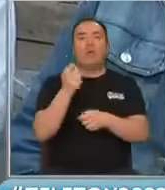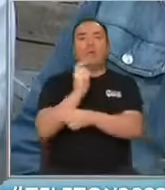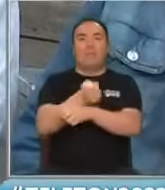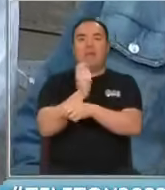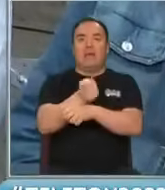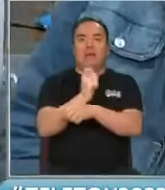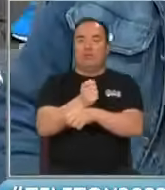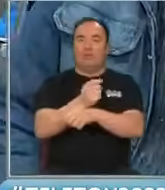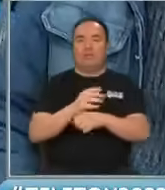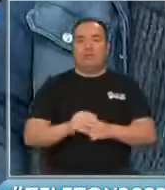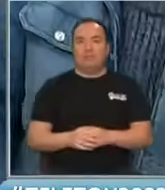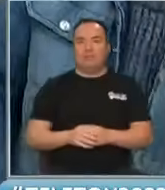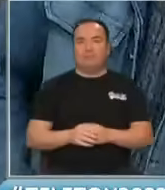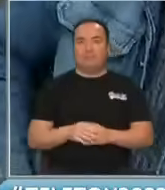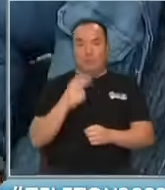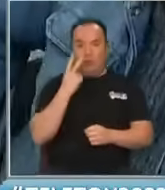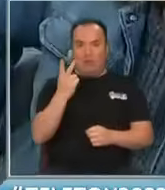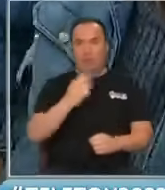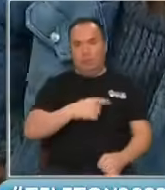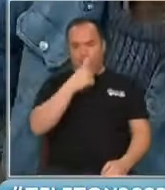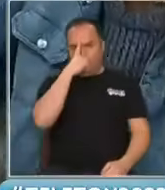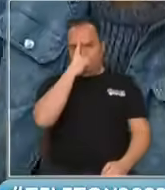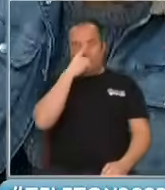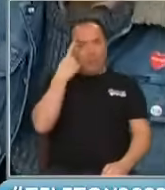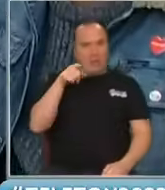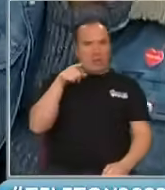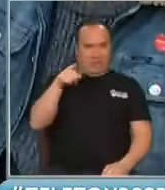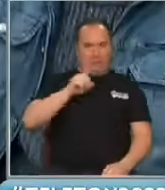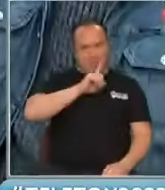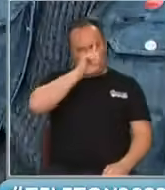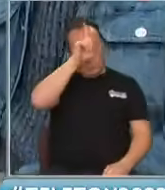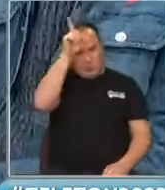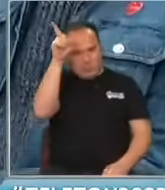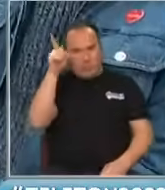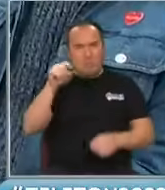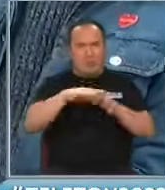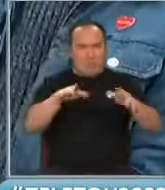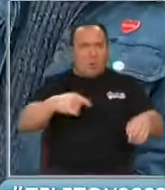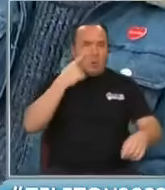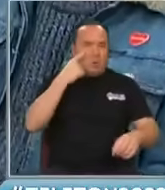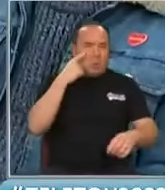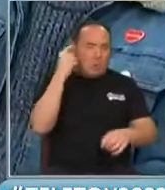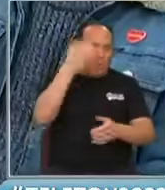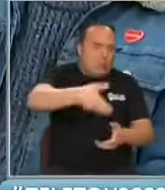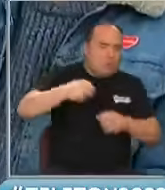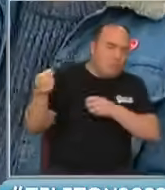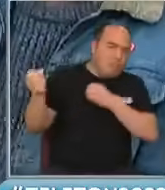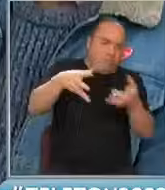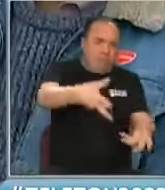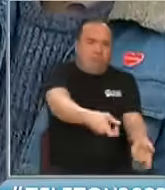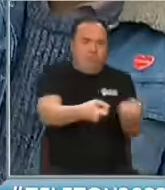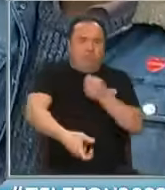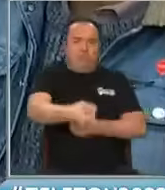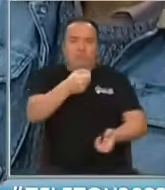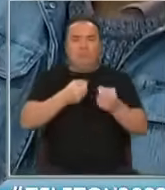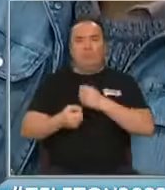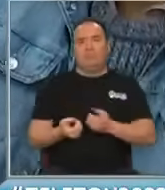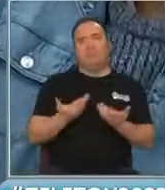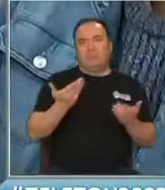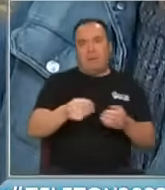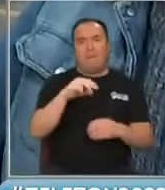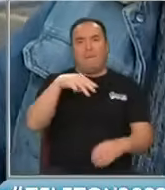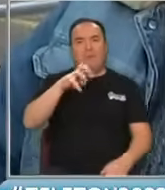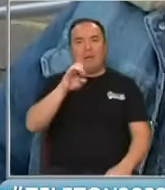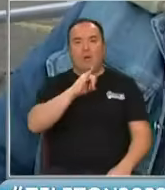Lo hemos todo compuesto, pero Pedro es un hombre de mar ahí, sacando harta merluza, que es el clásico. Exactamente, primero que